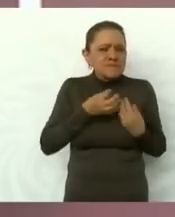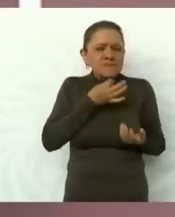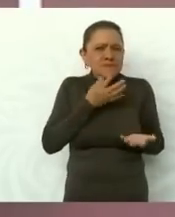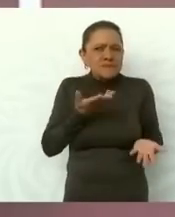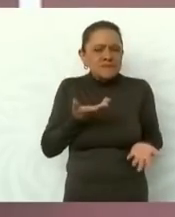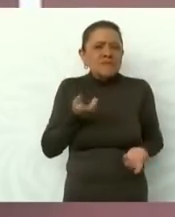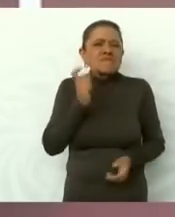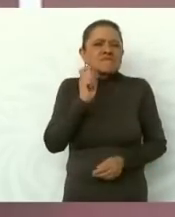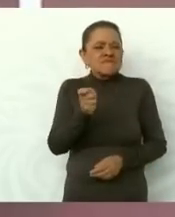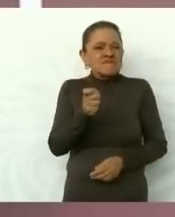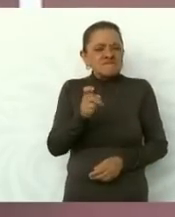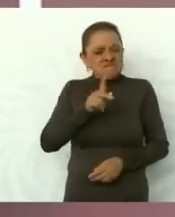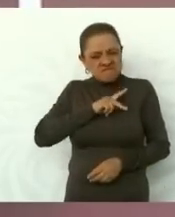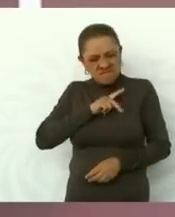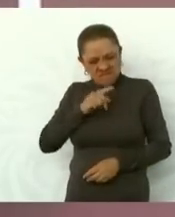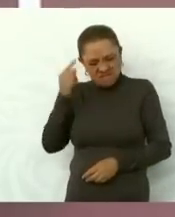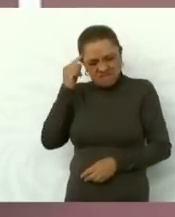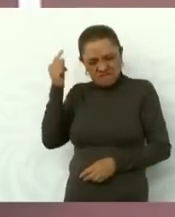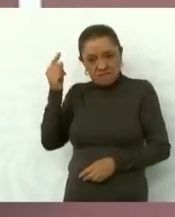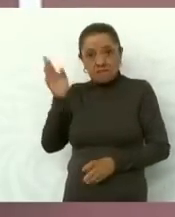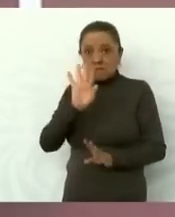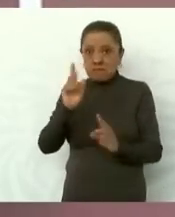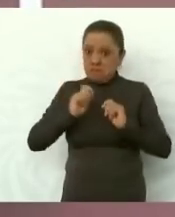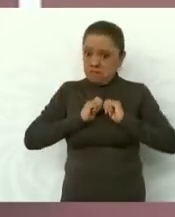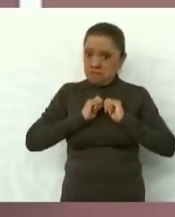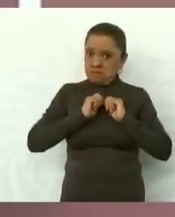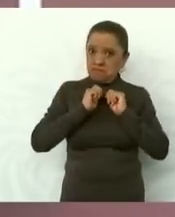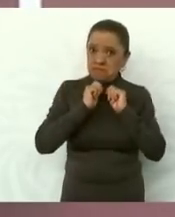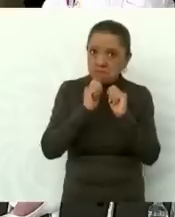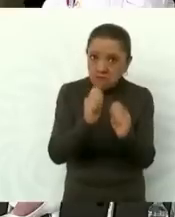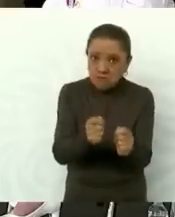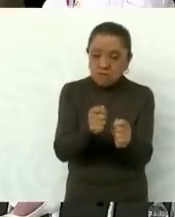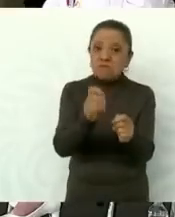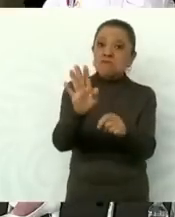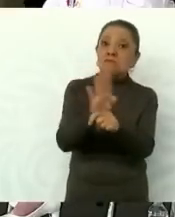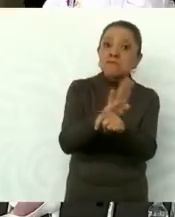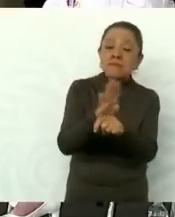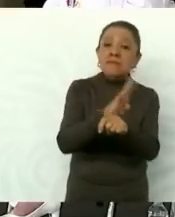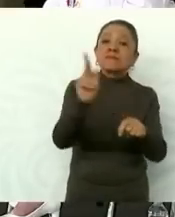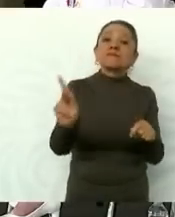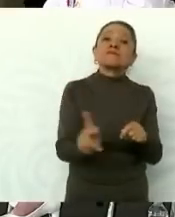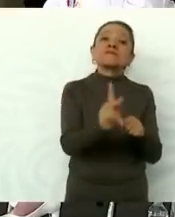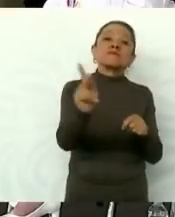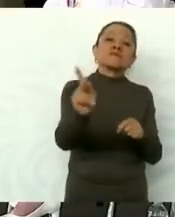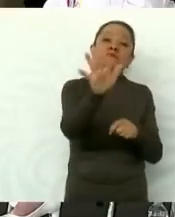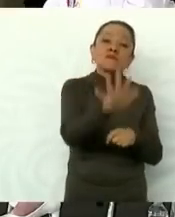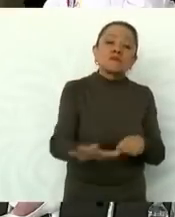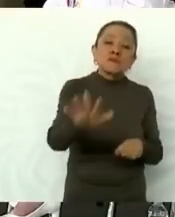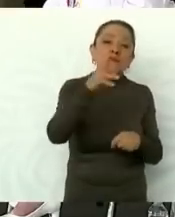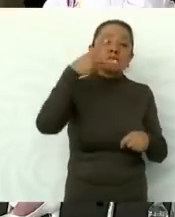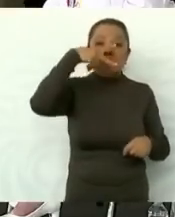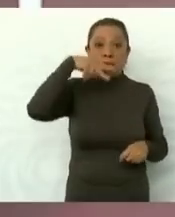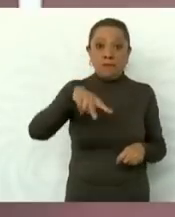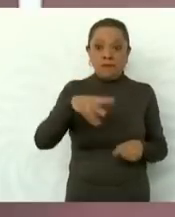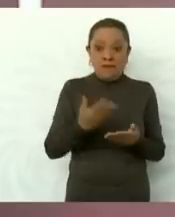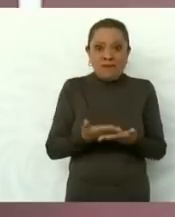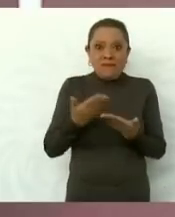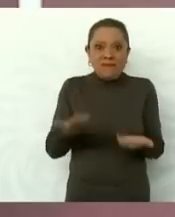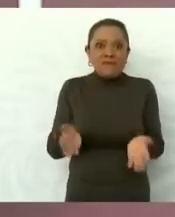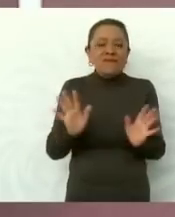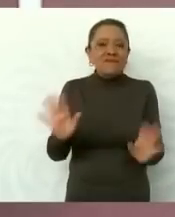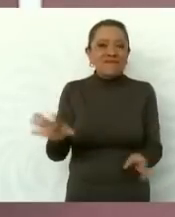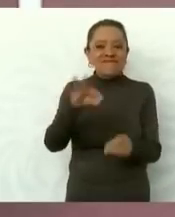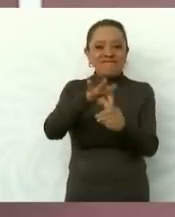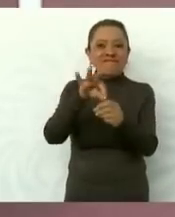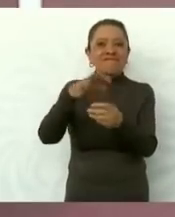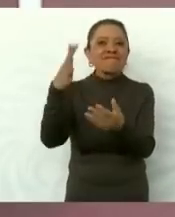entera para el beneficio del pueblo de México, que haya llegado a ser gobernadora. Pues es lo